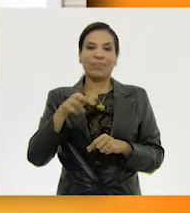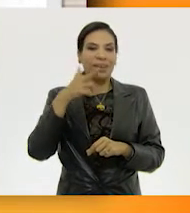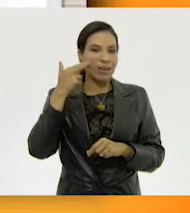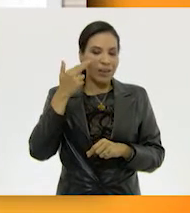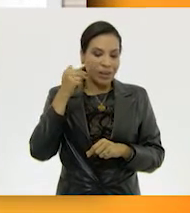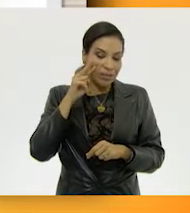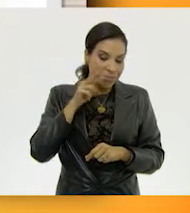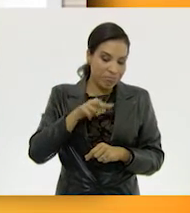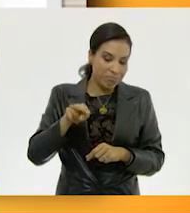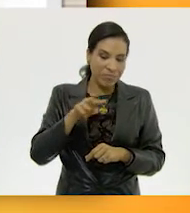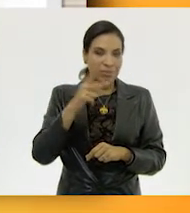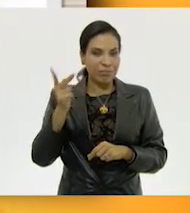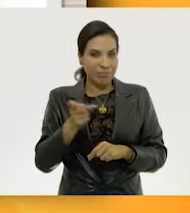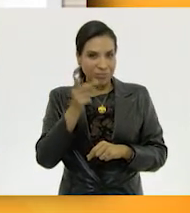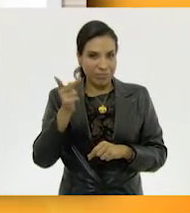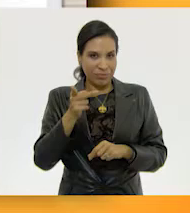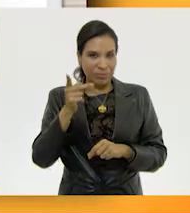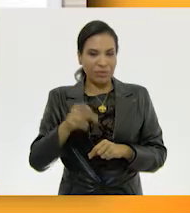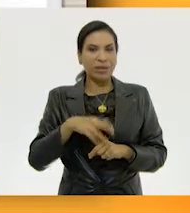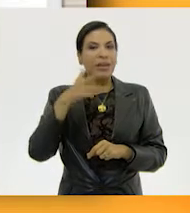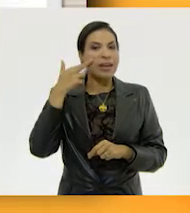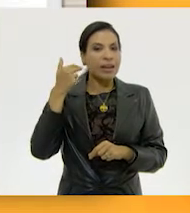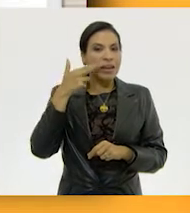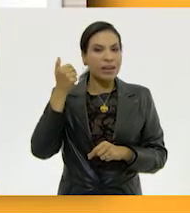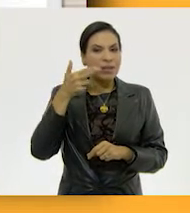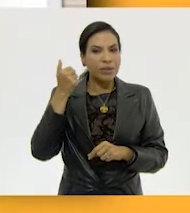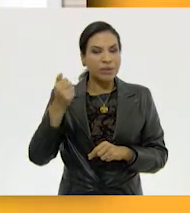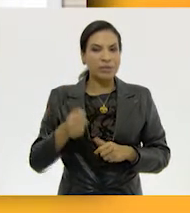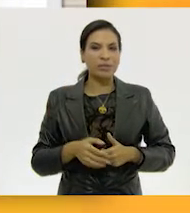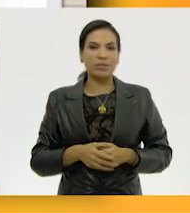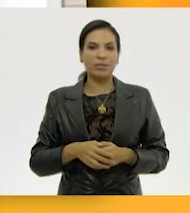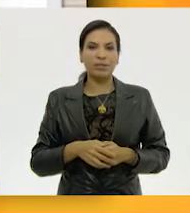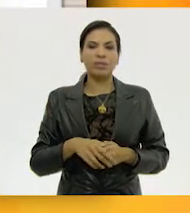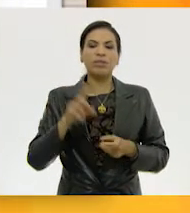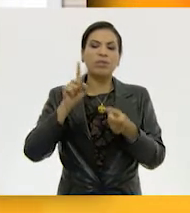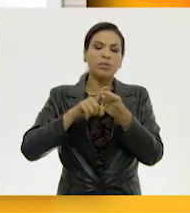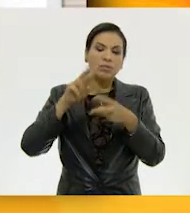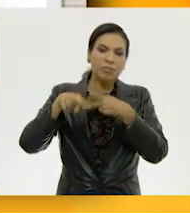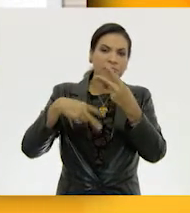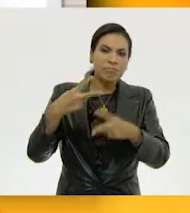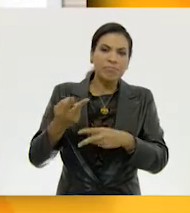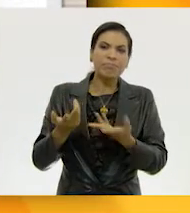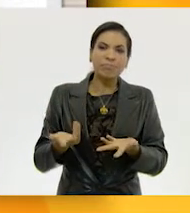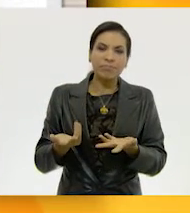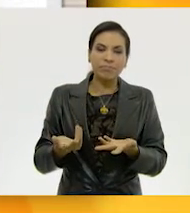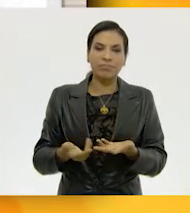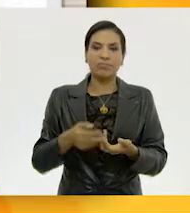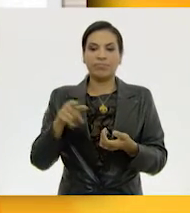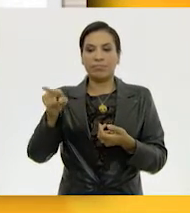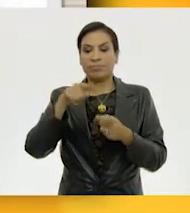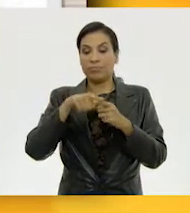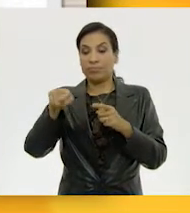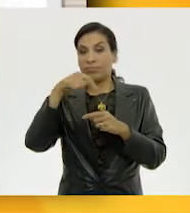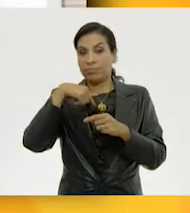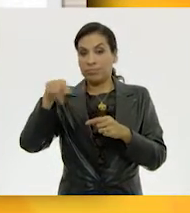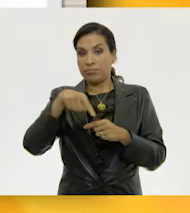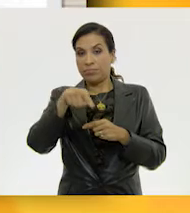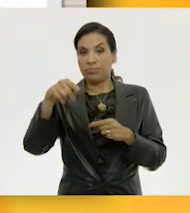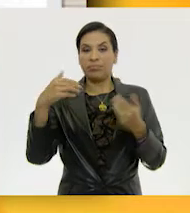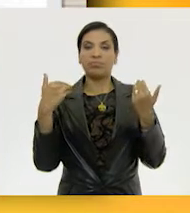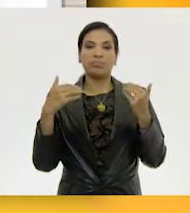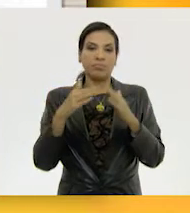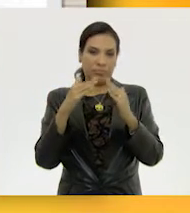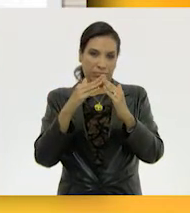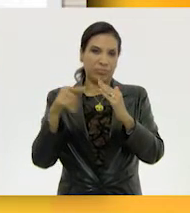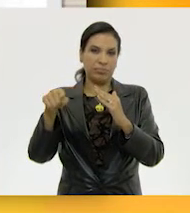¡Ratoncito! Preguntó. ¡Ratoncito, ¿a dónde vas? Sobre esa fronda, en mi